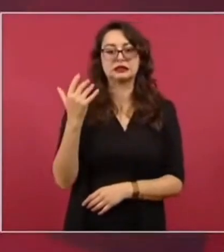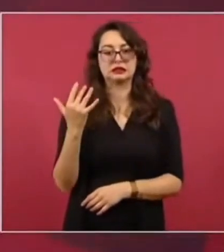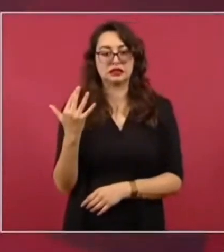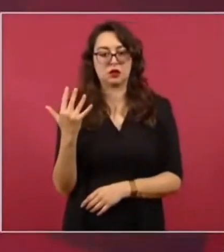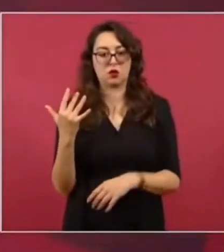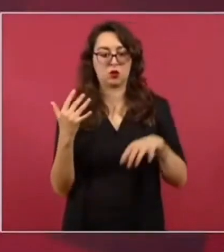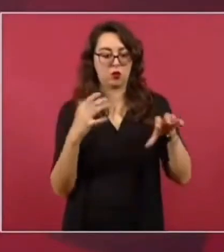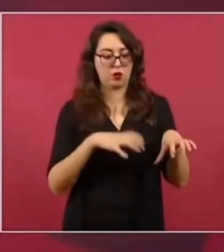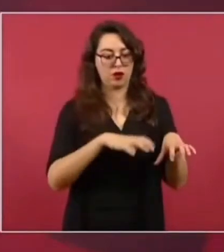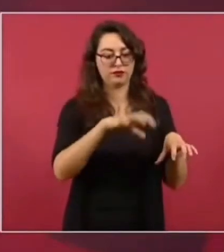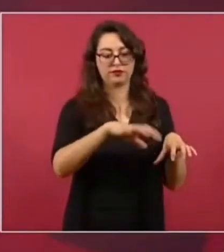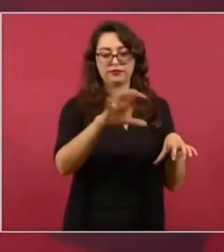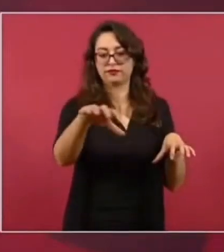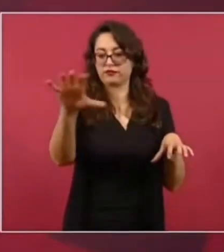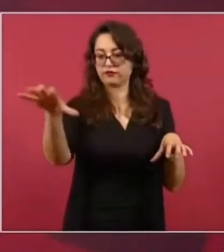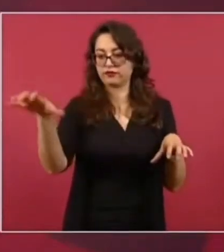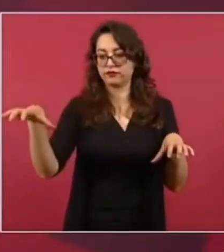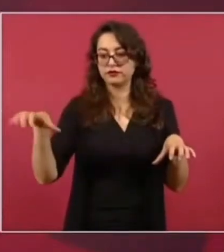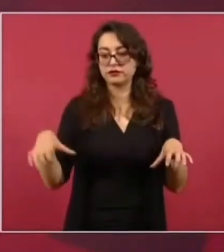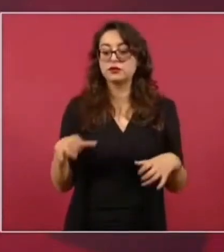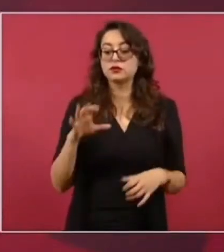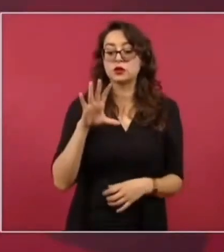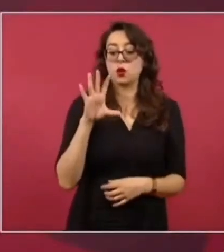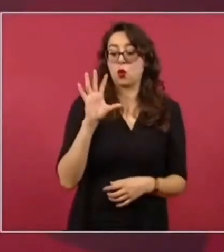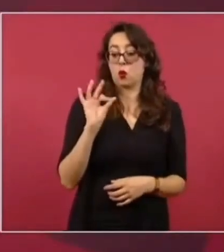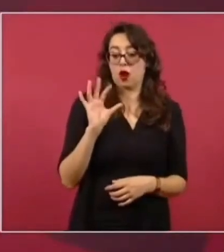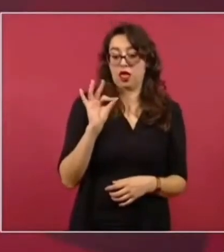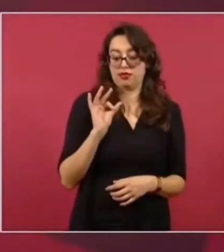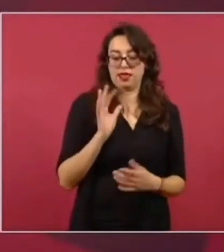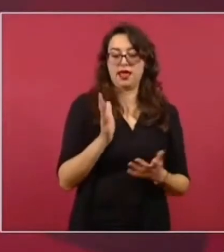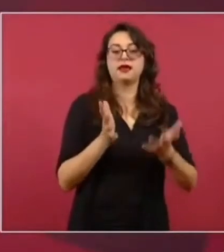ya se llevaron a cabo elecciones